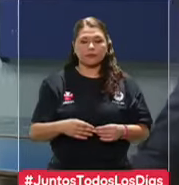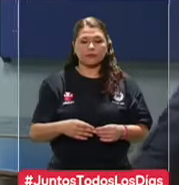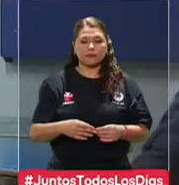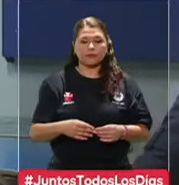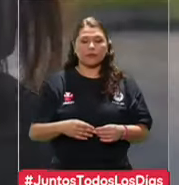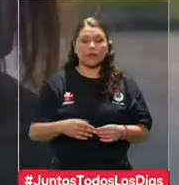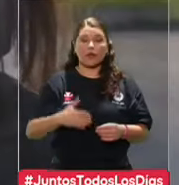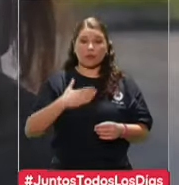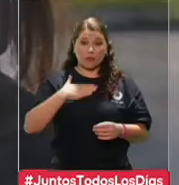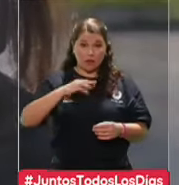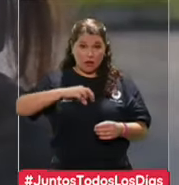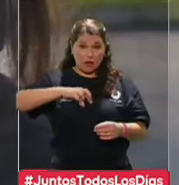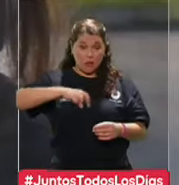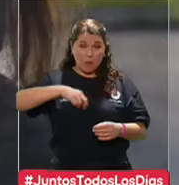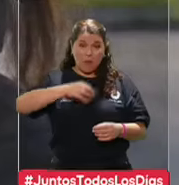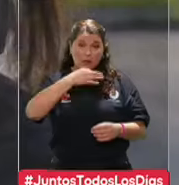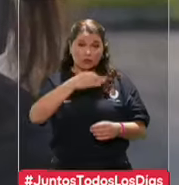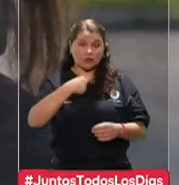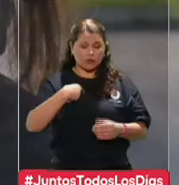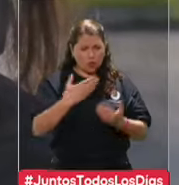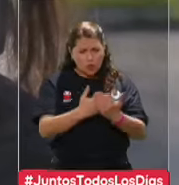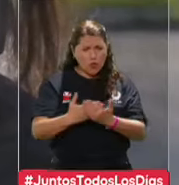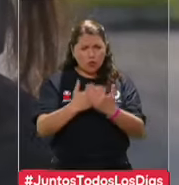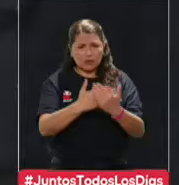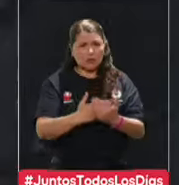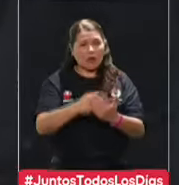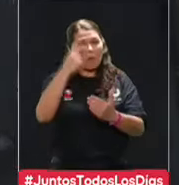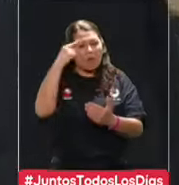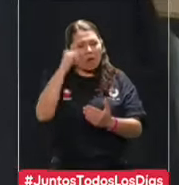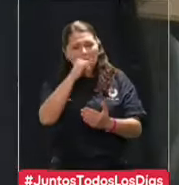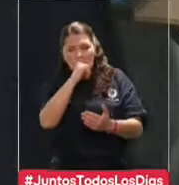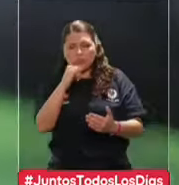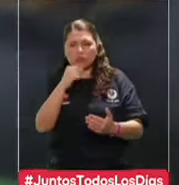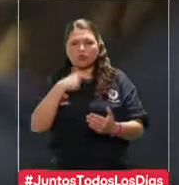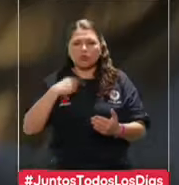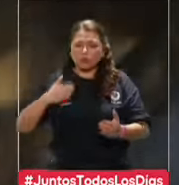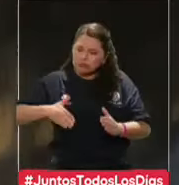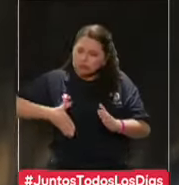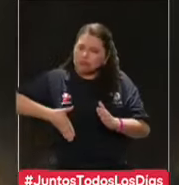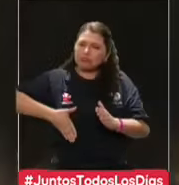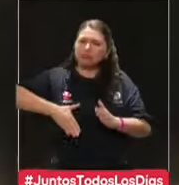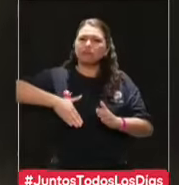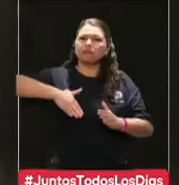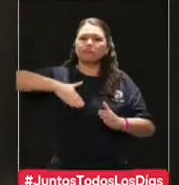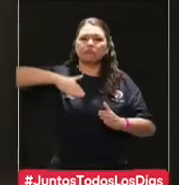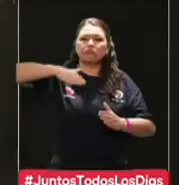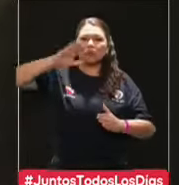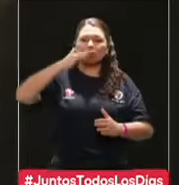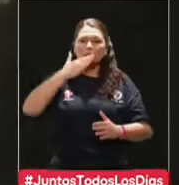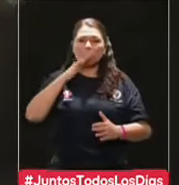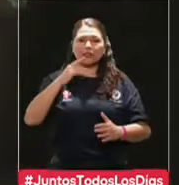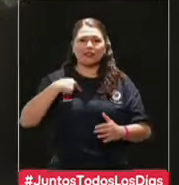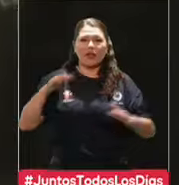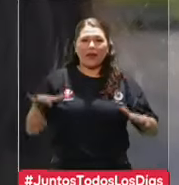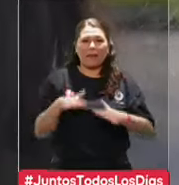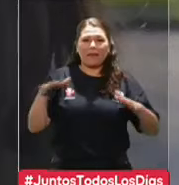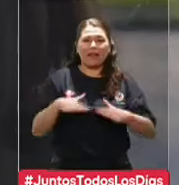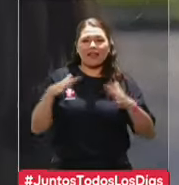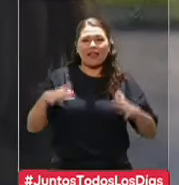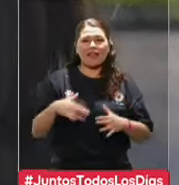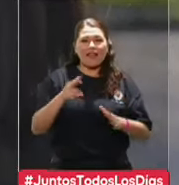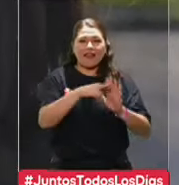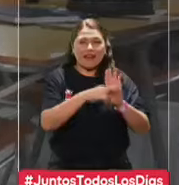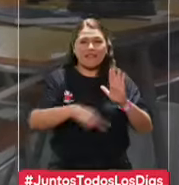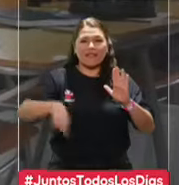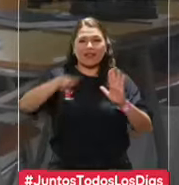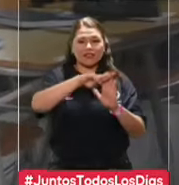Mis papás dicen que tengo que estudiar para algún día salir adelante. Y yo intento ponerle harto empeño a mi